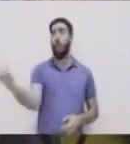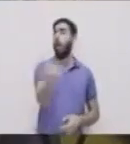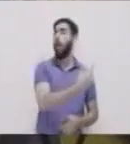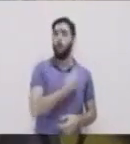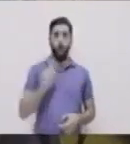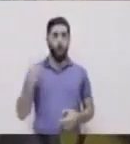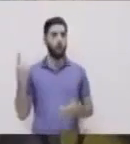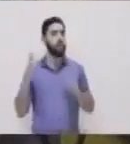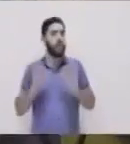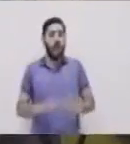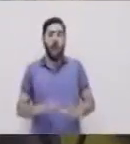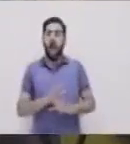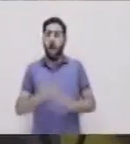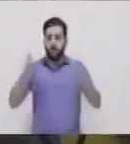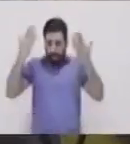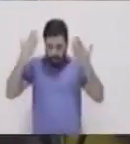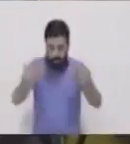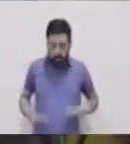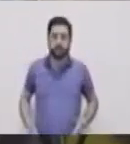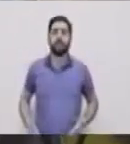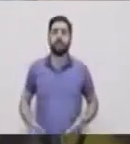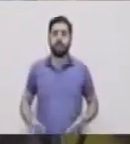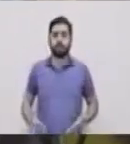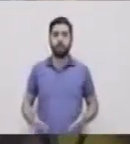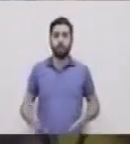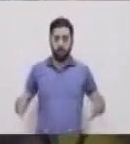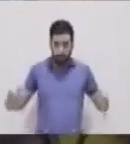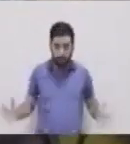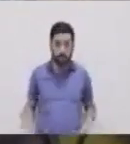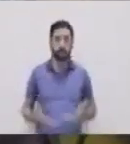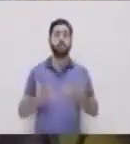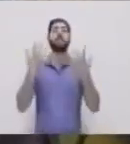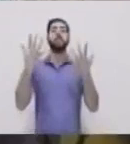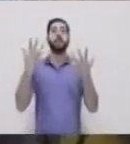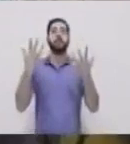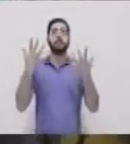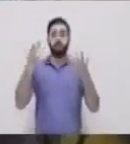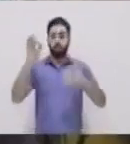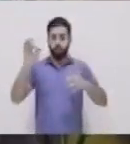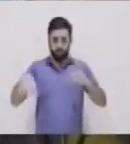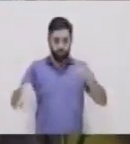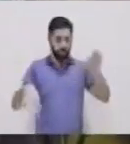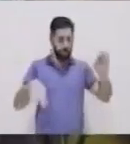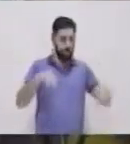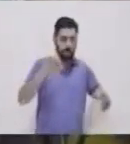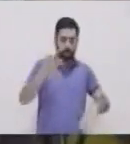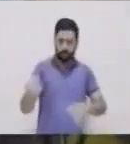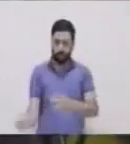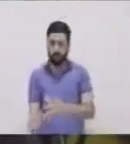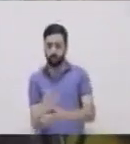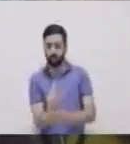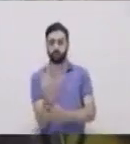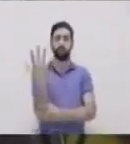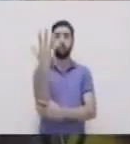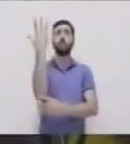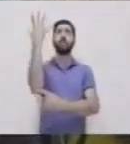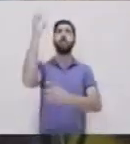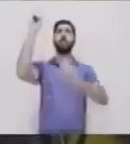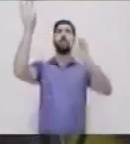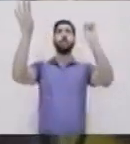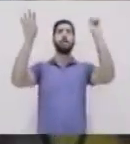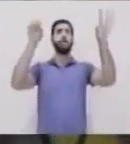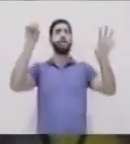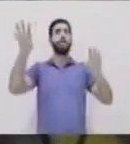Hechos así, hechos para botar semillas en el surco y